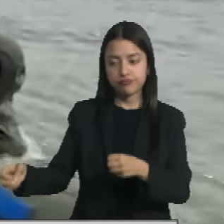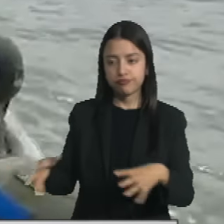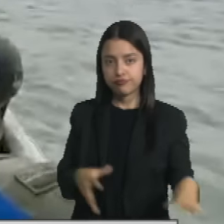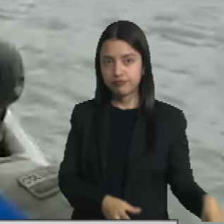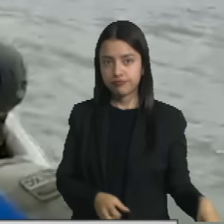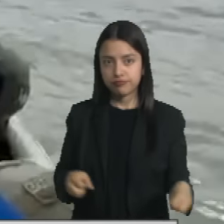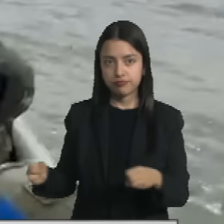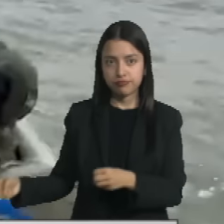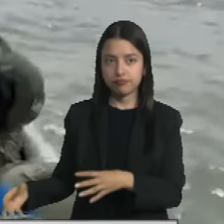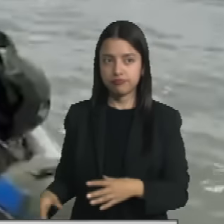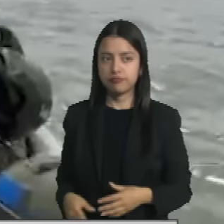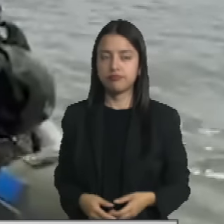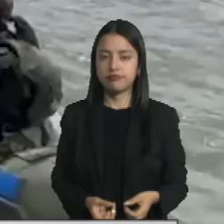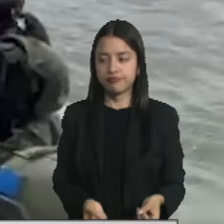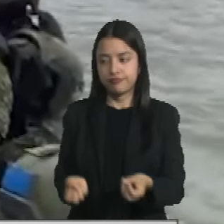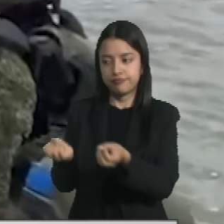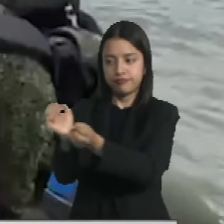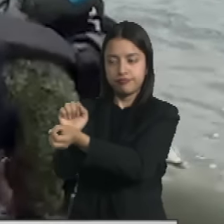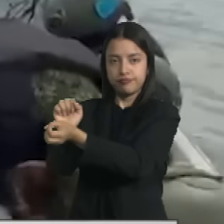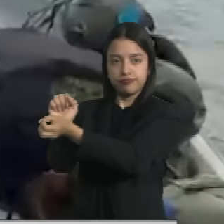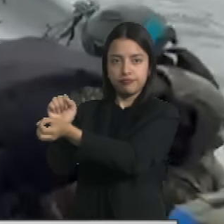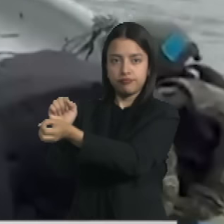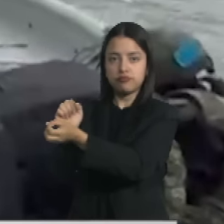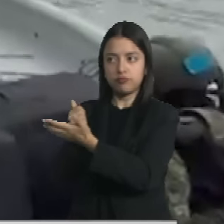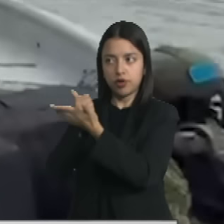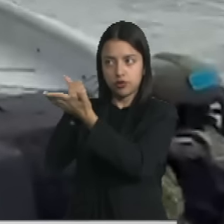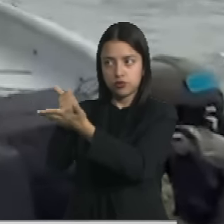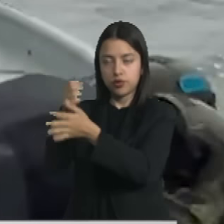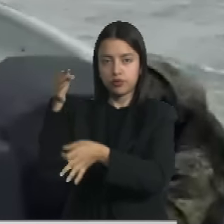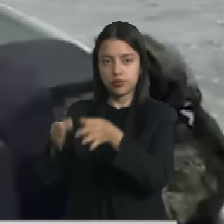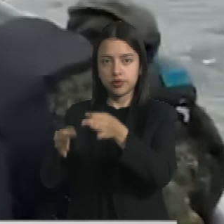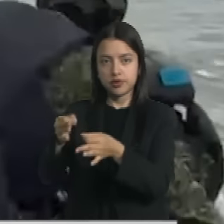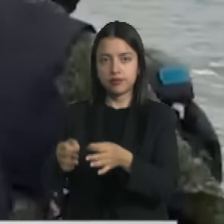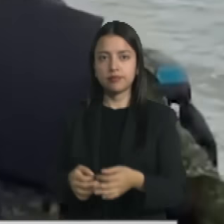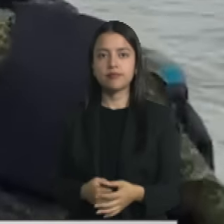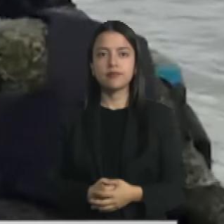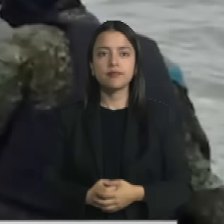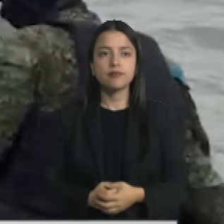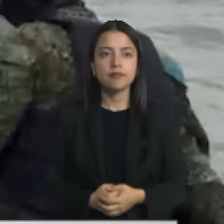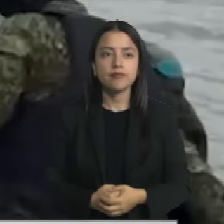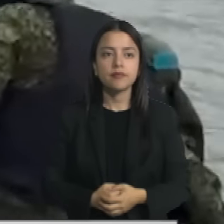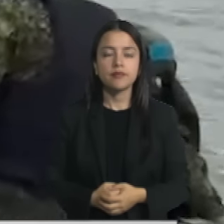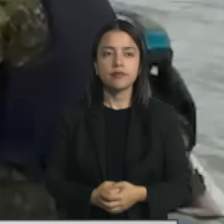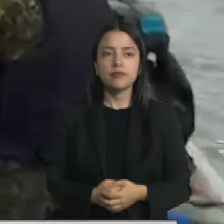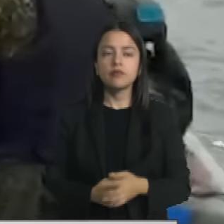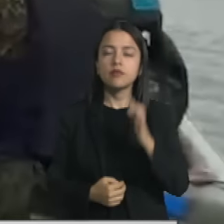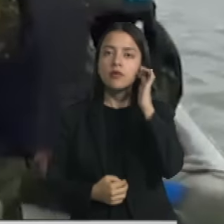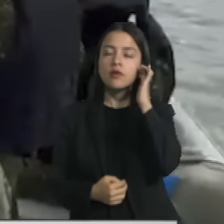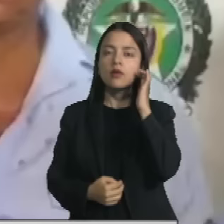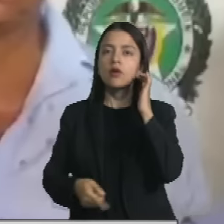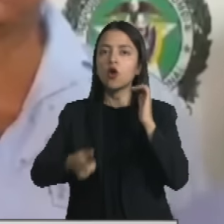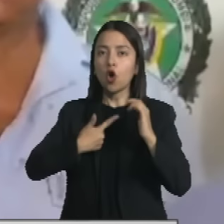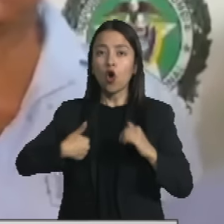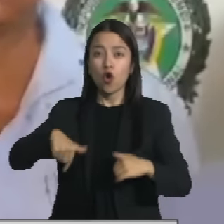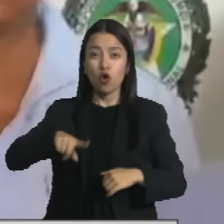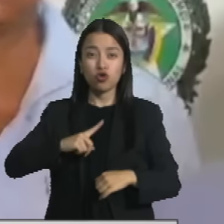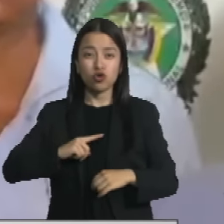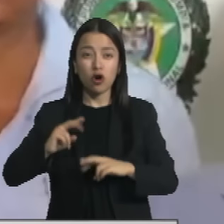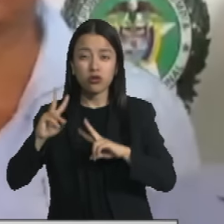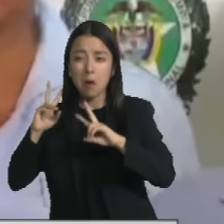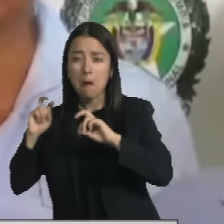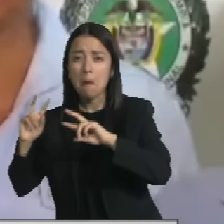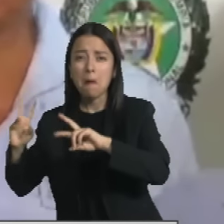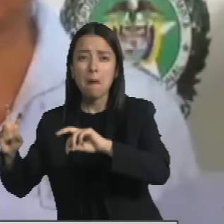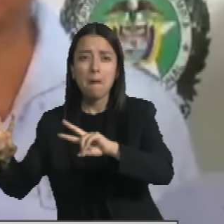de armamento. Estos 3 integrantes se activa una ruta para lograr su ubicación. Con esta ubicación,